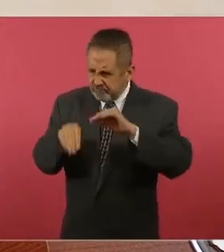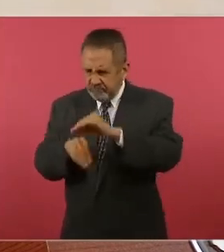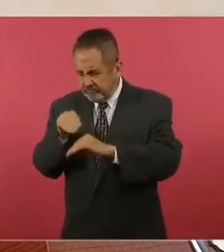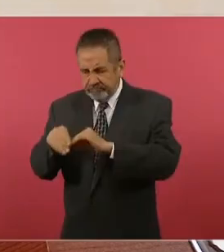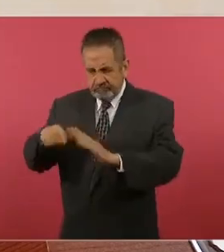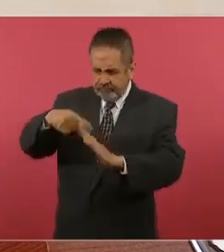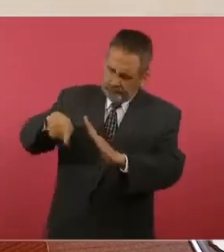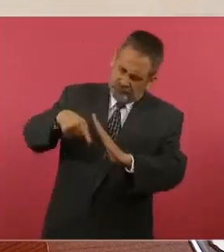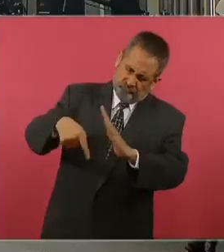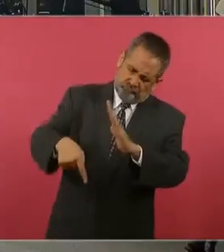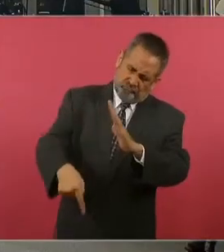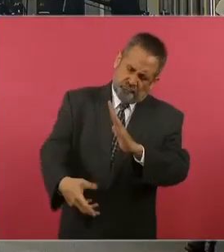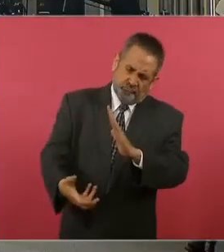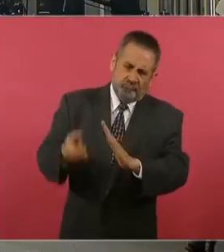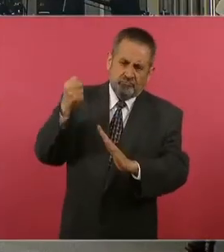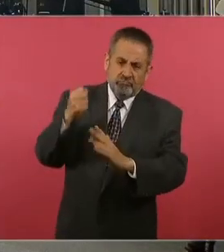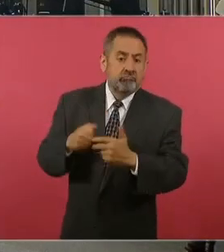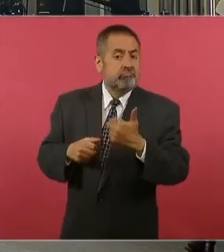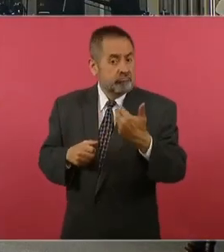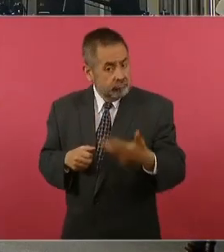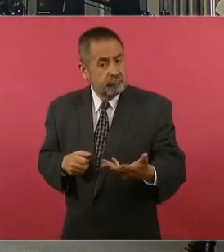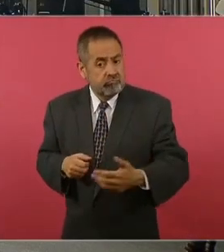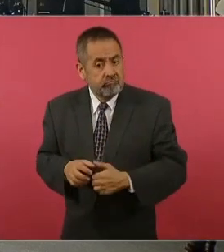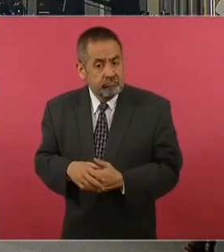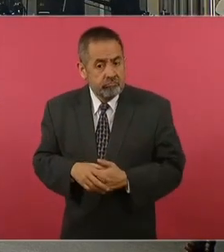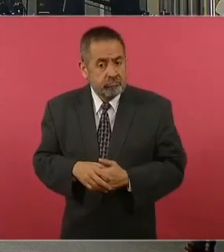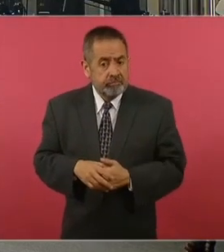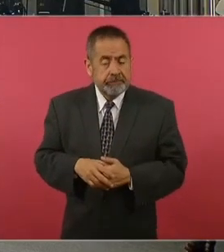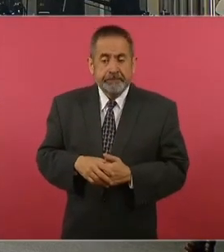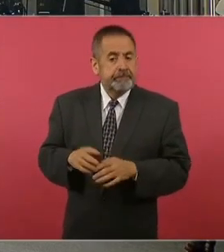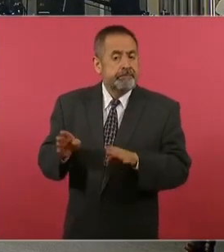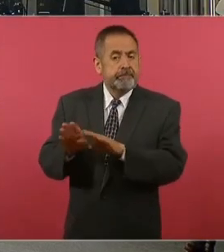Un equipo de perforación estaba compuesto con